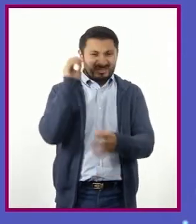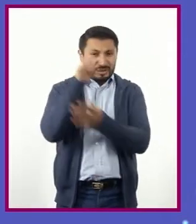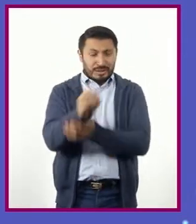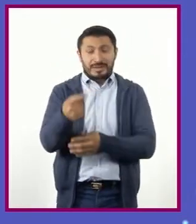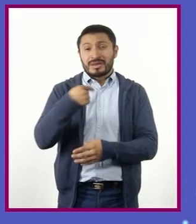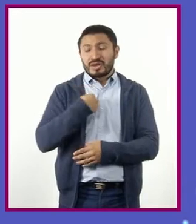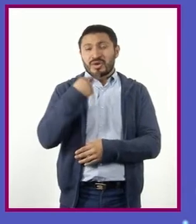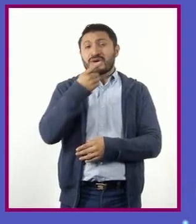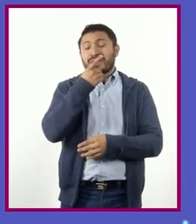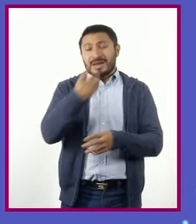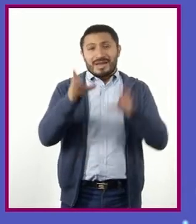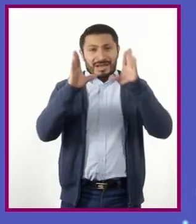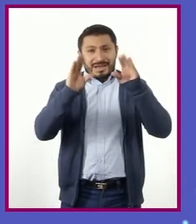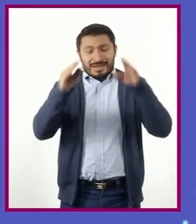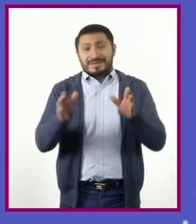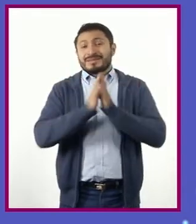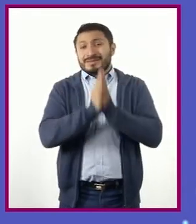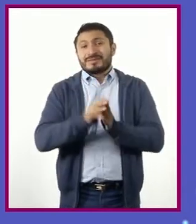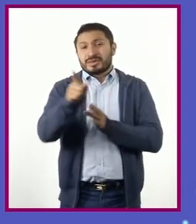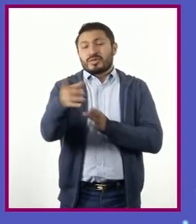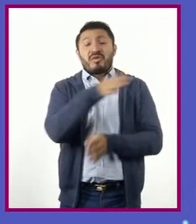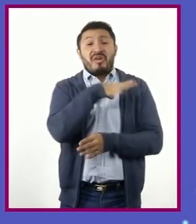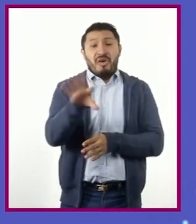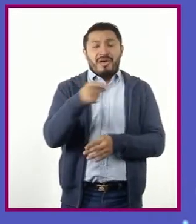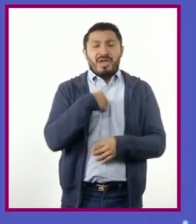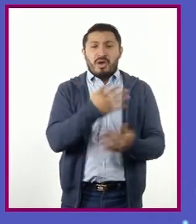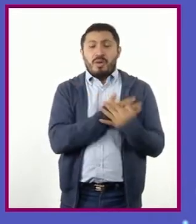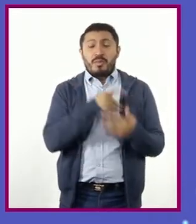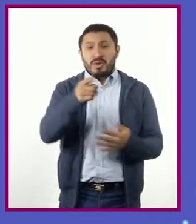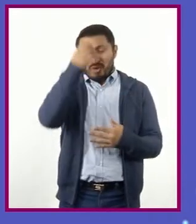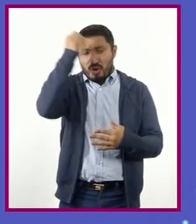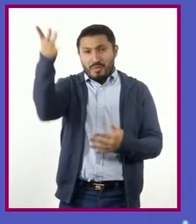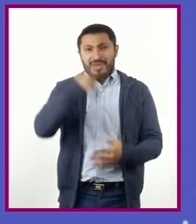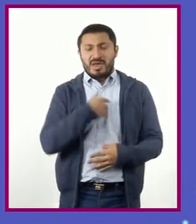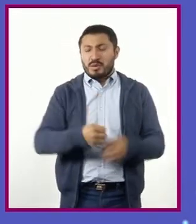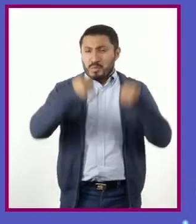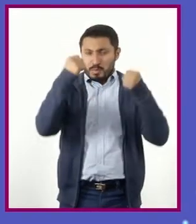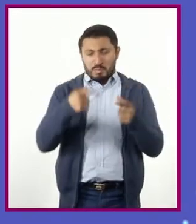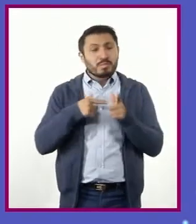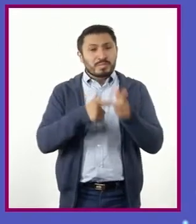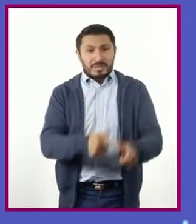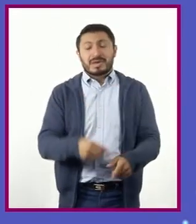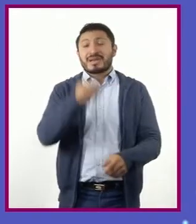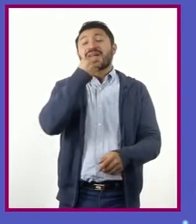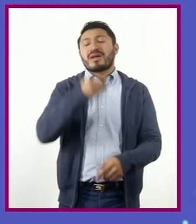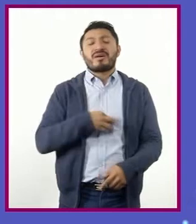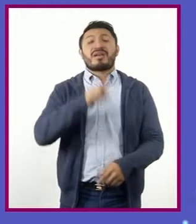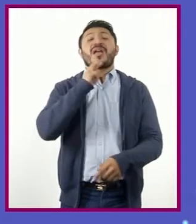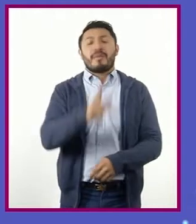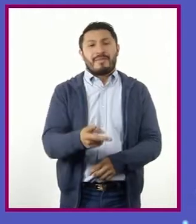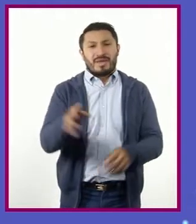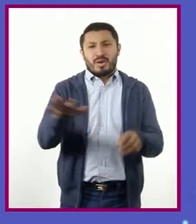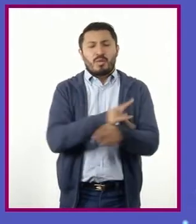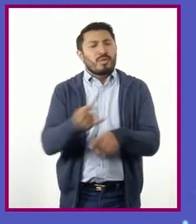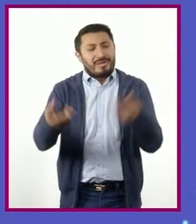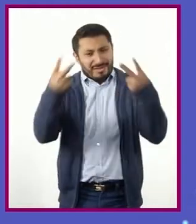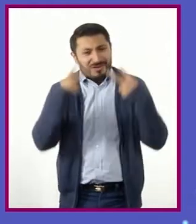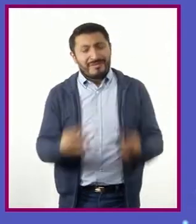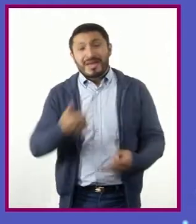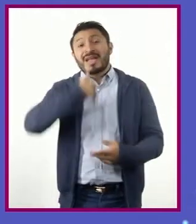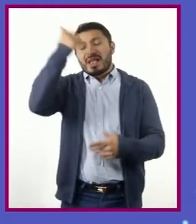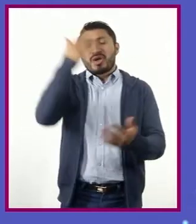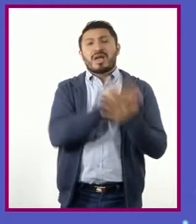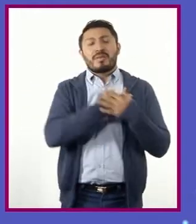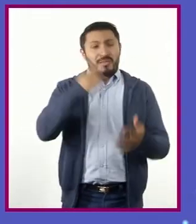enseñaré favores, tú desprecios y yo amores, tu olvido y yo firme fe, aunque es mejor porque dé gloria al